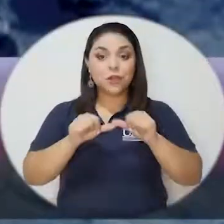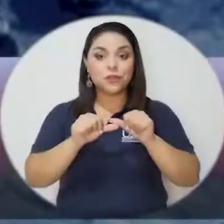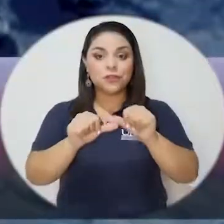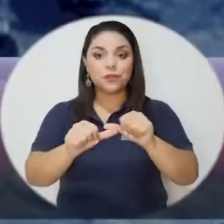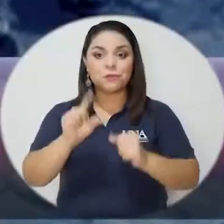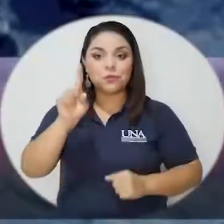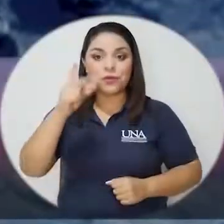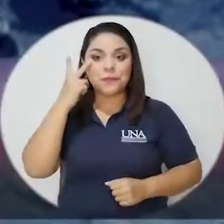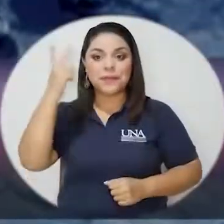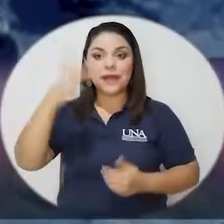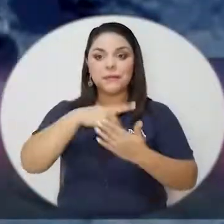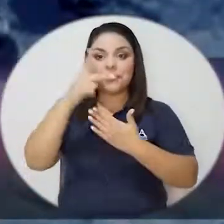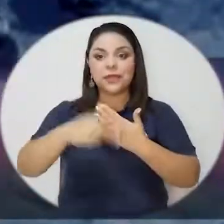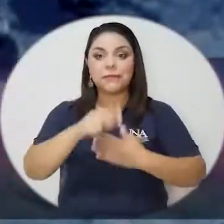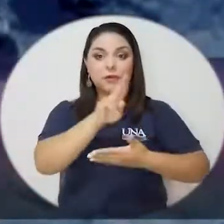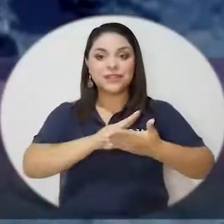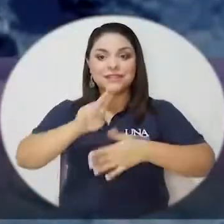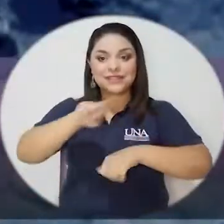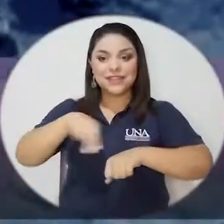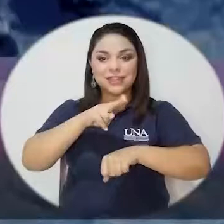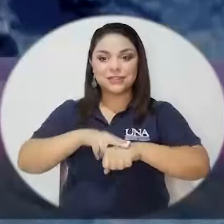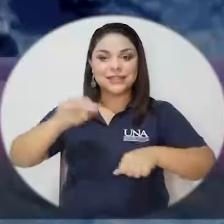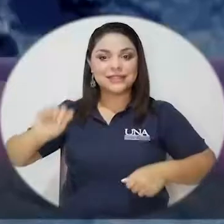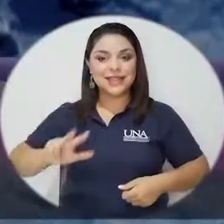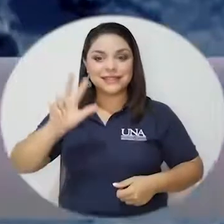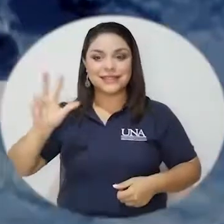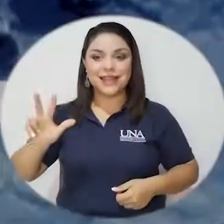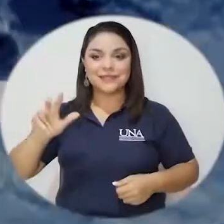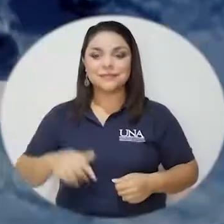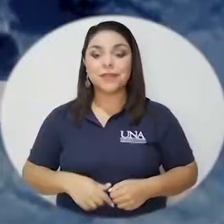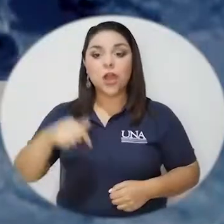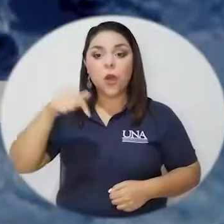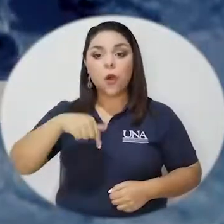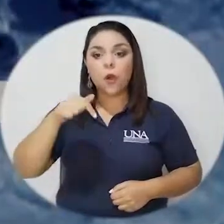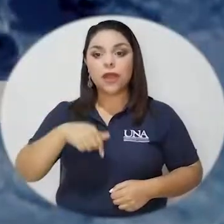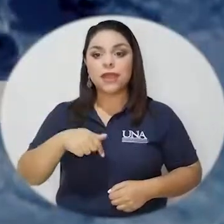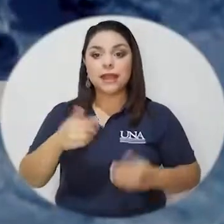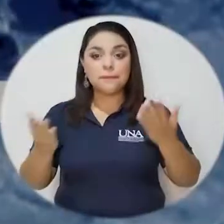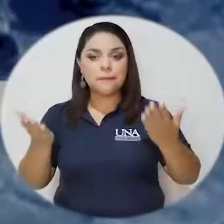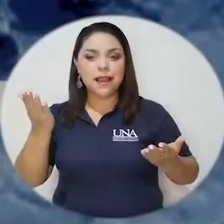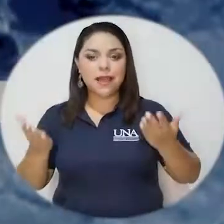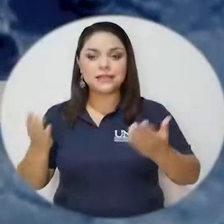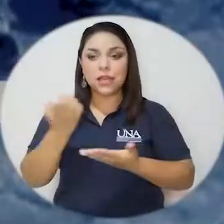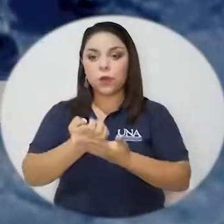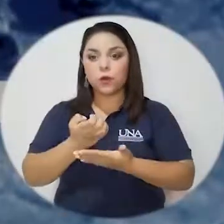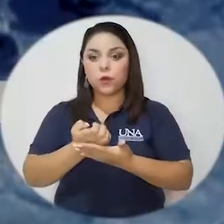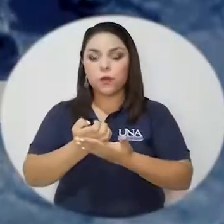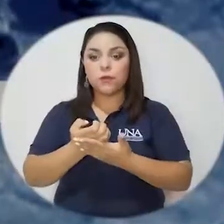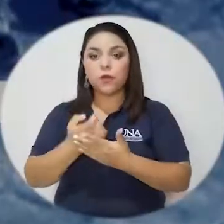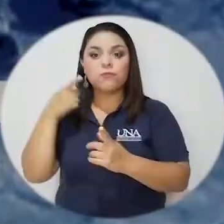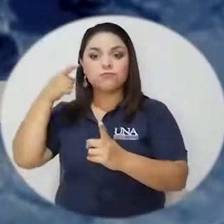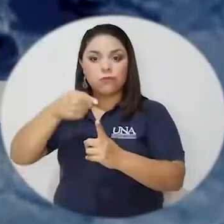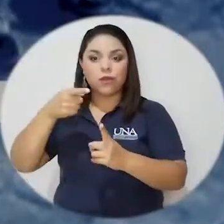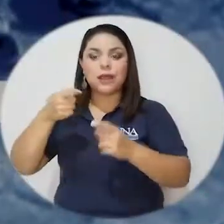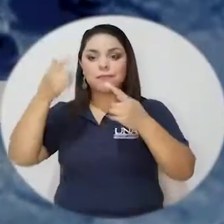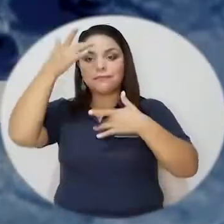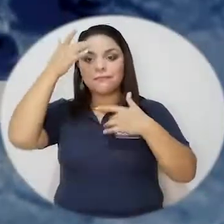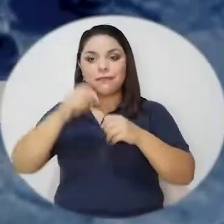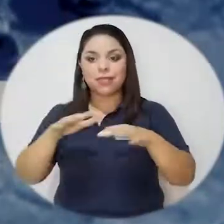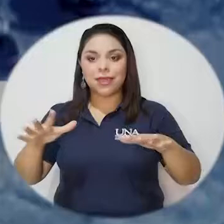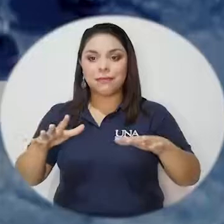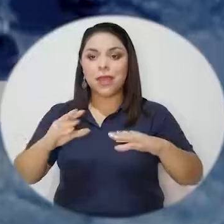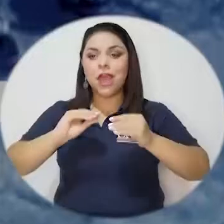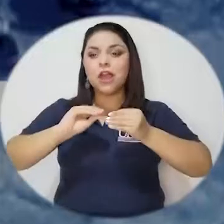Continúa usted con una mirada del programa de la Universidad Nacional y del CINAR S.A. Hoy con el balance económico que nos deja la pandemia, con